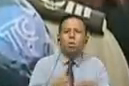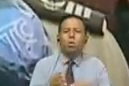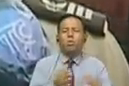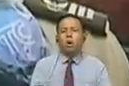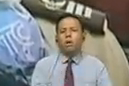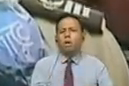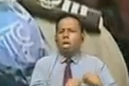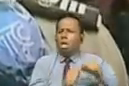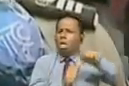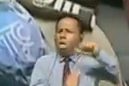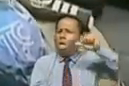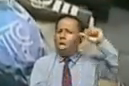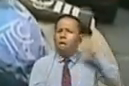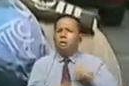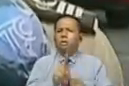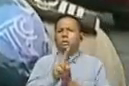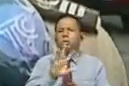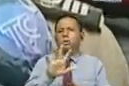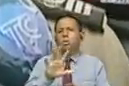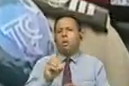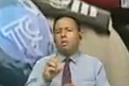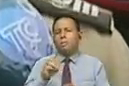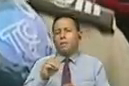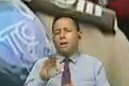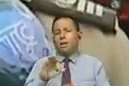de 200, 250 metros aproximadamente